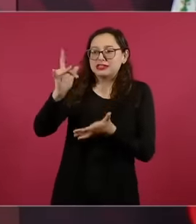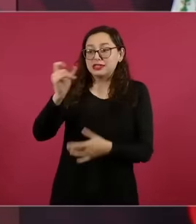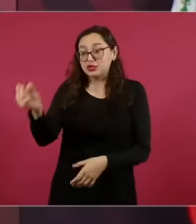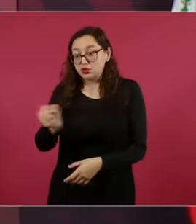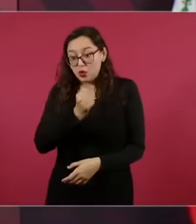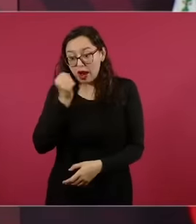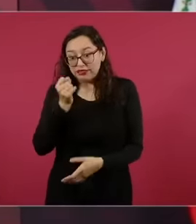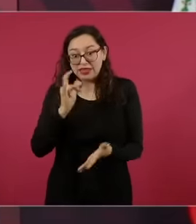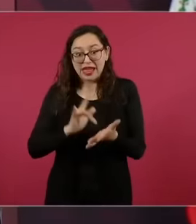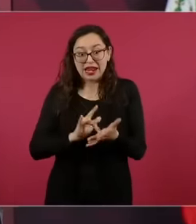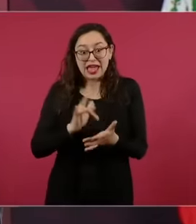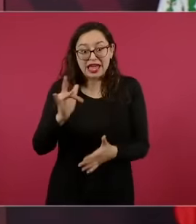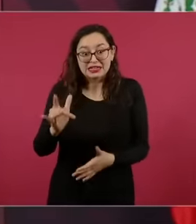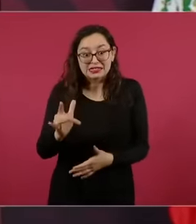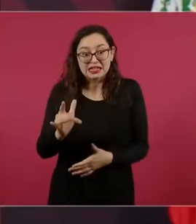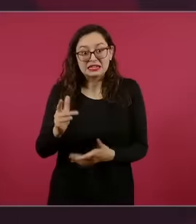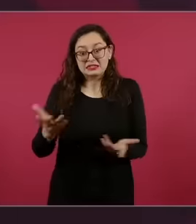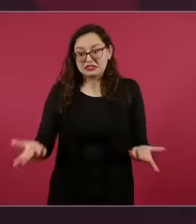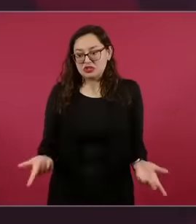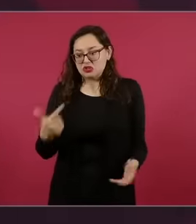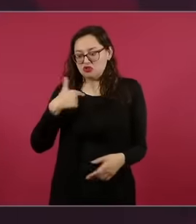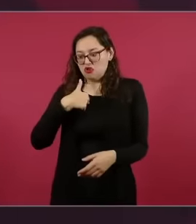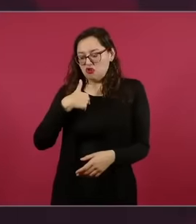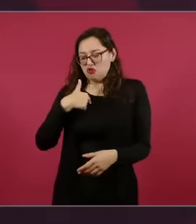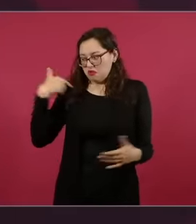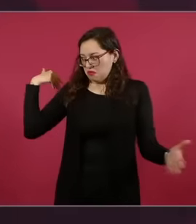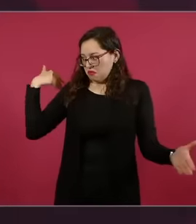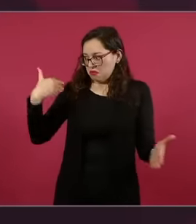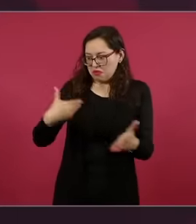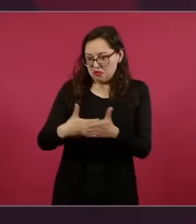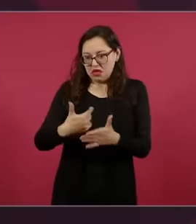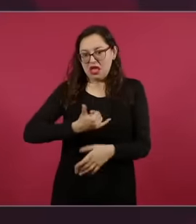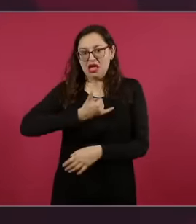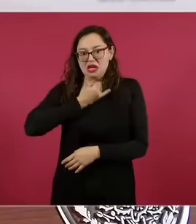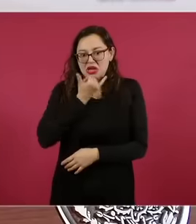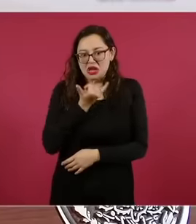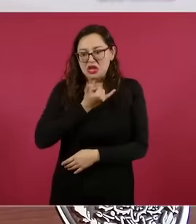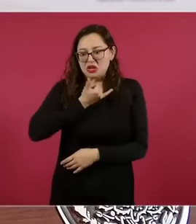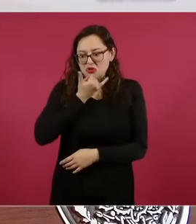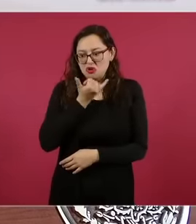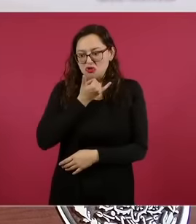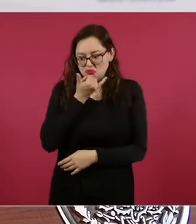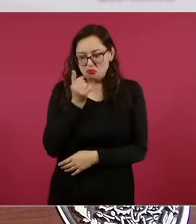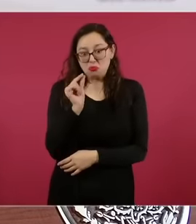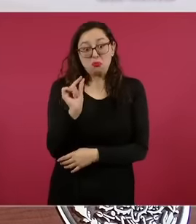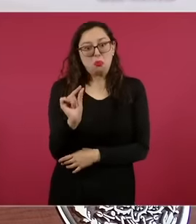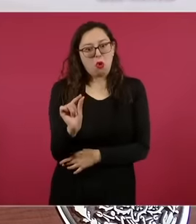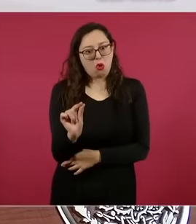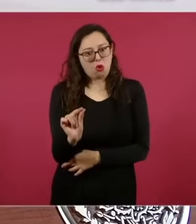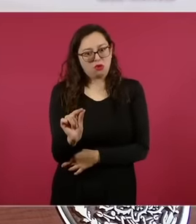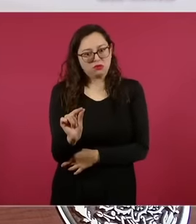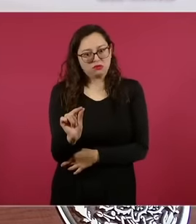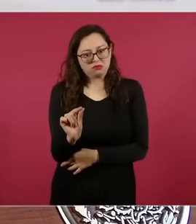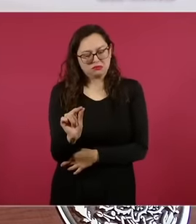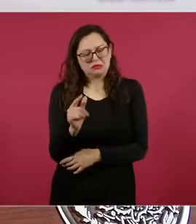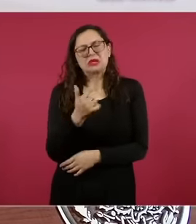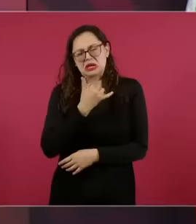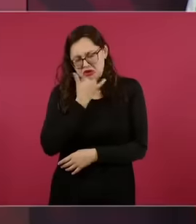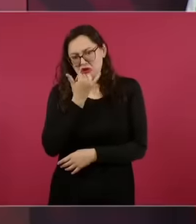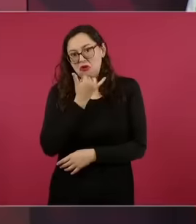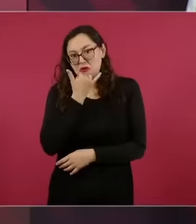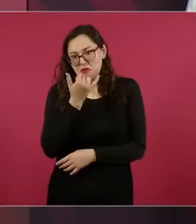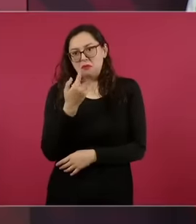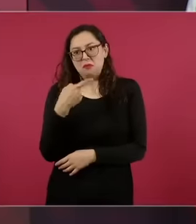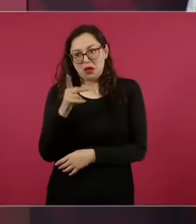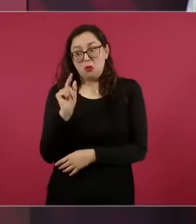de que no cometí muchos errores. Sí se cometieron errores, ¿no?, pero no